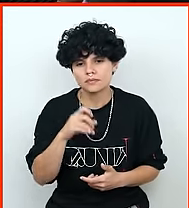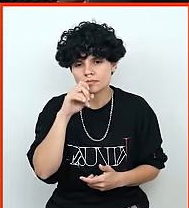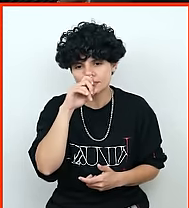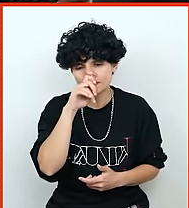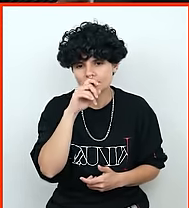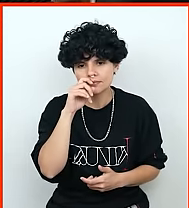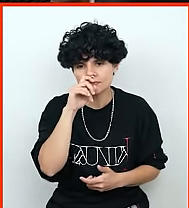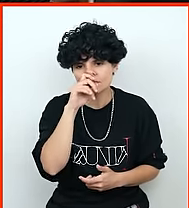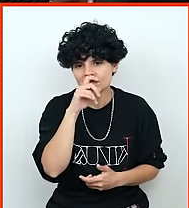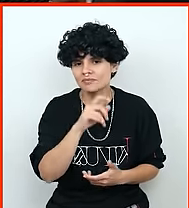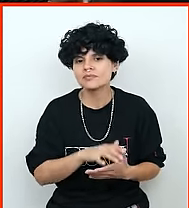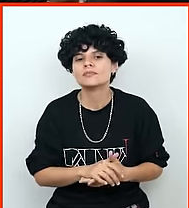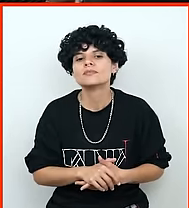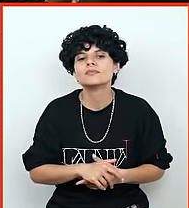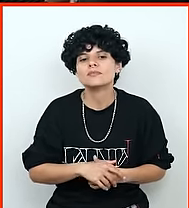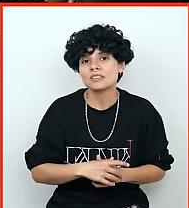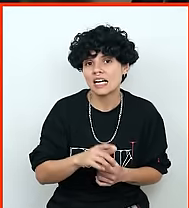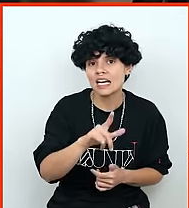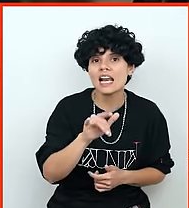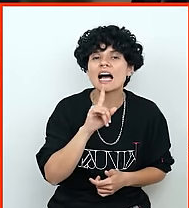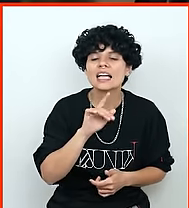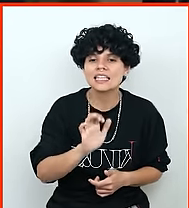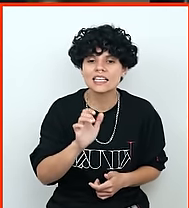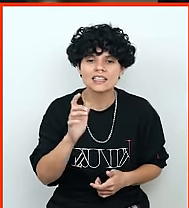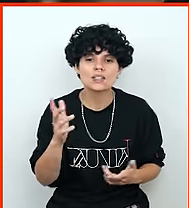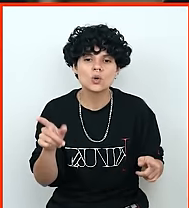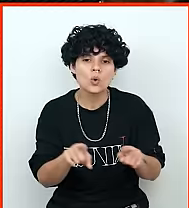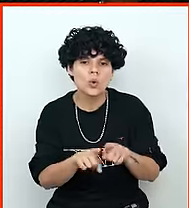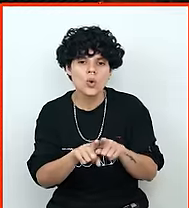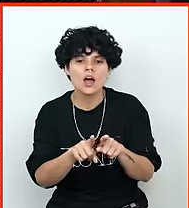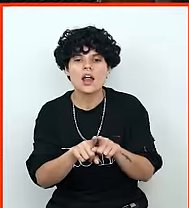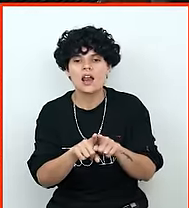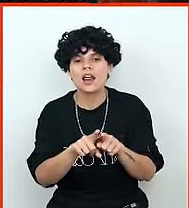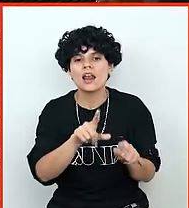sin Dios ni late. Bueno. Ni Dios ni ley.